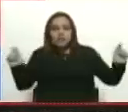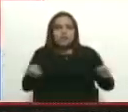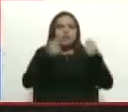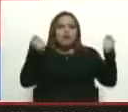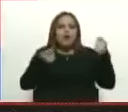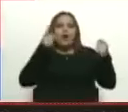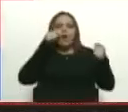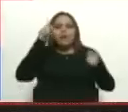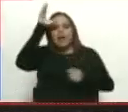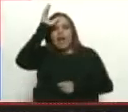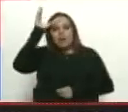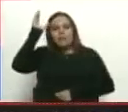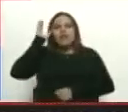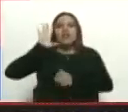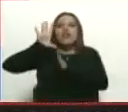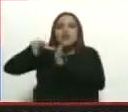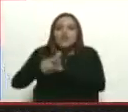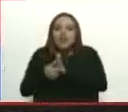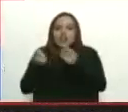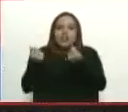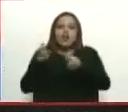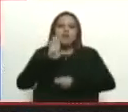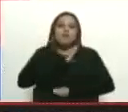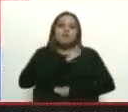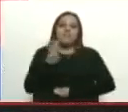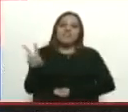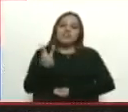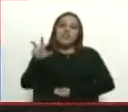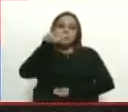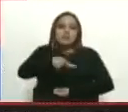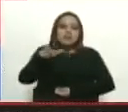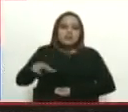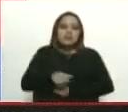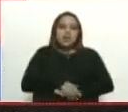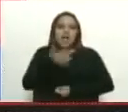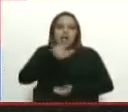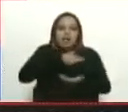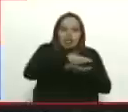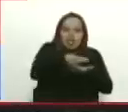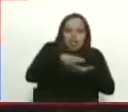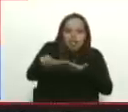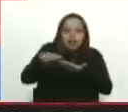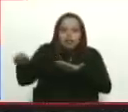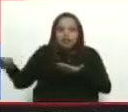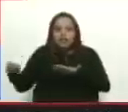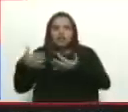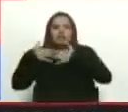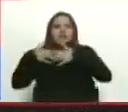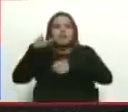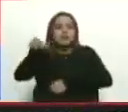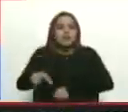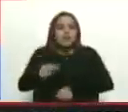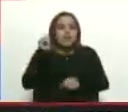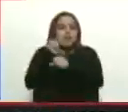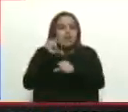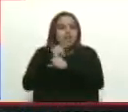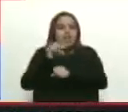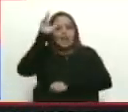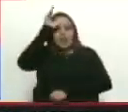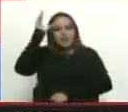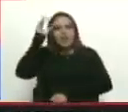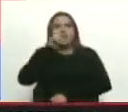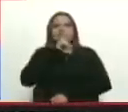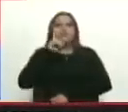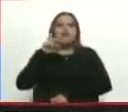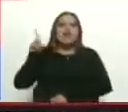señor Capriles, robándose la plata de los venezolanos. Lo va a administrar o la está administrando una empleada de Capriles que se llama